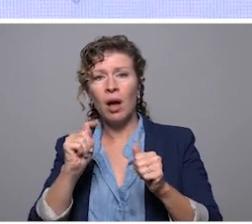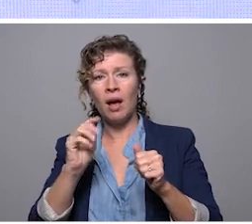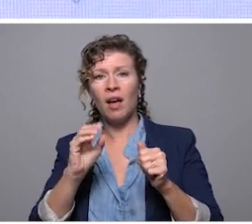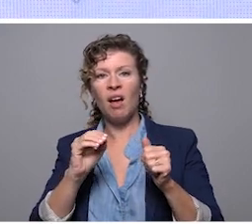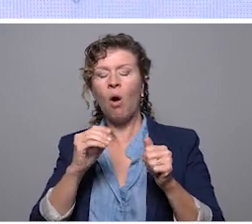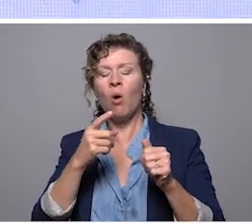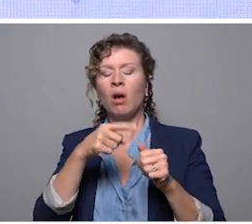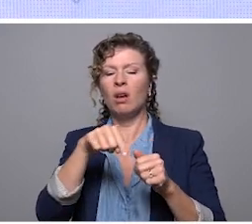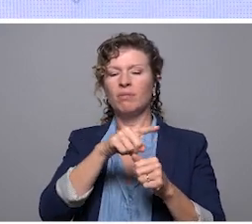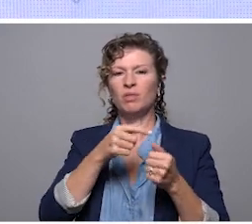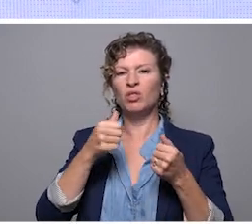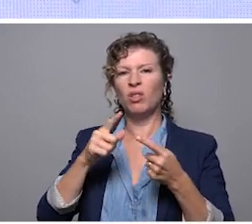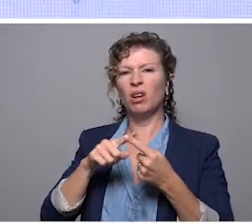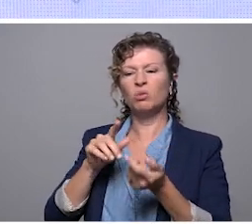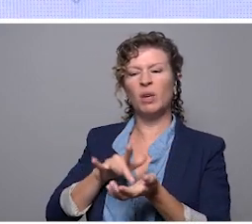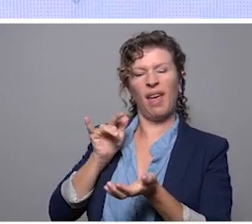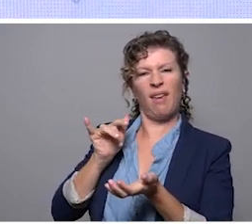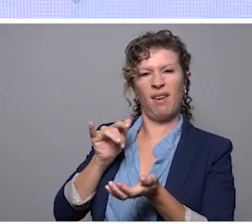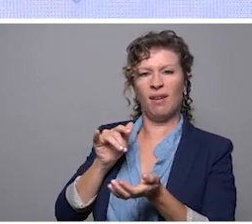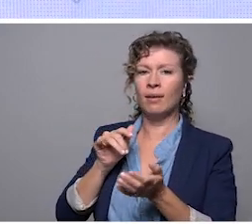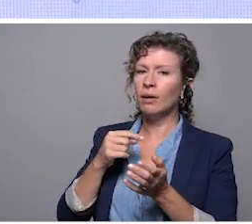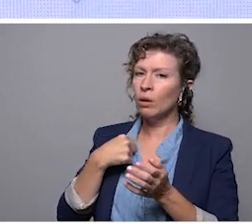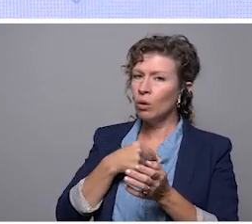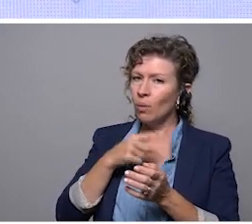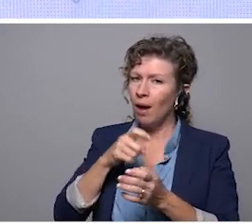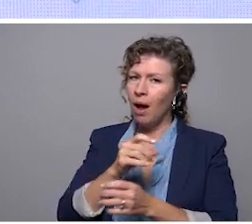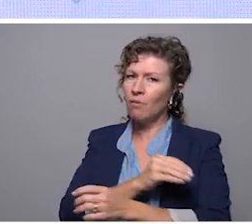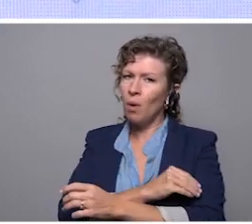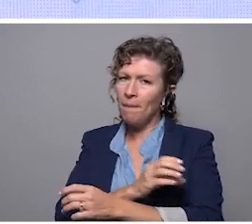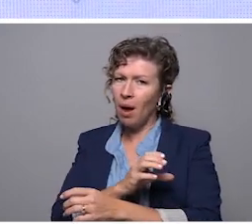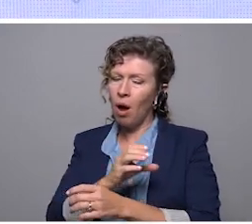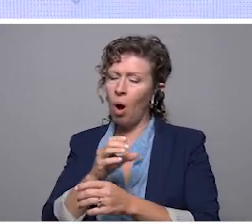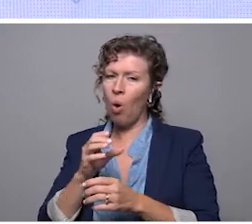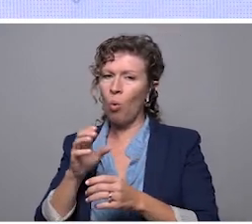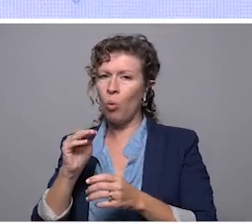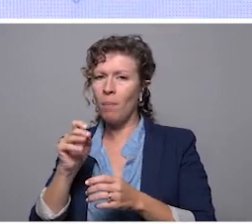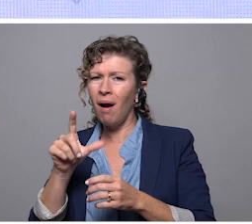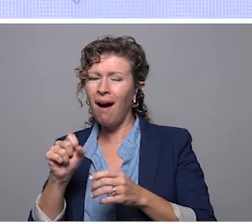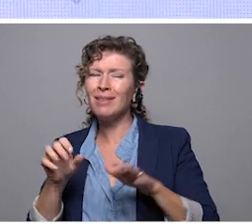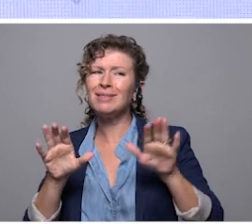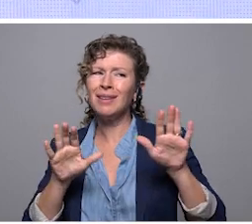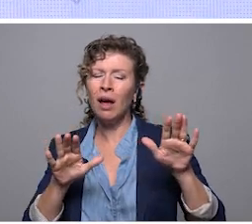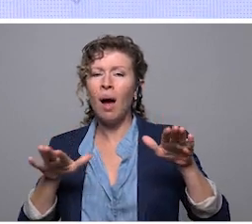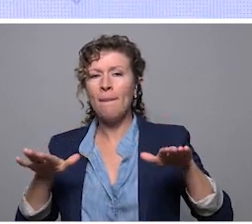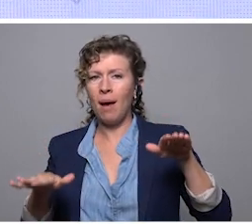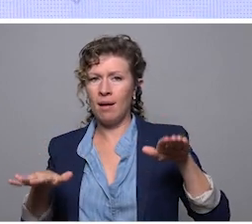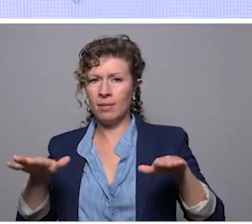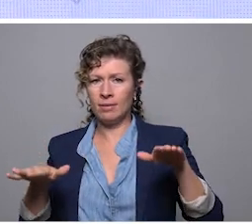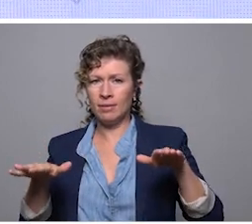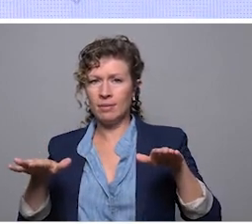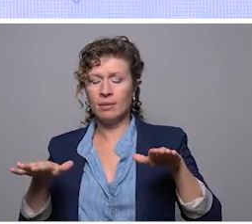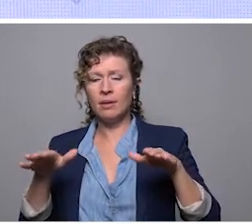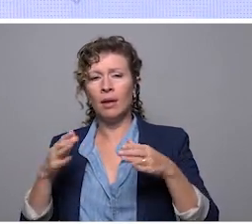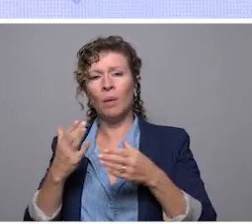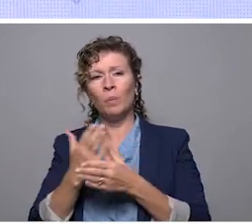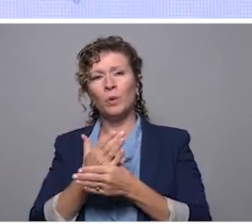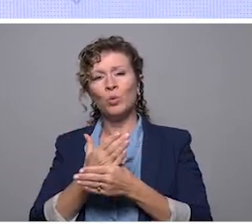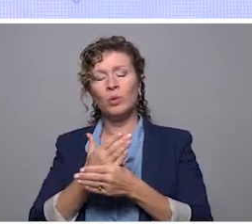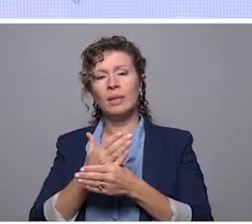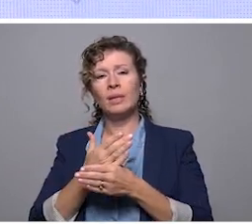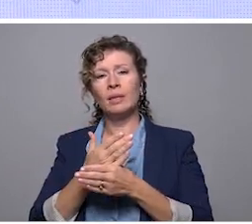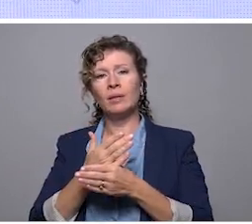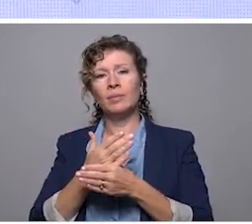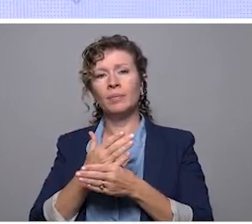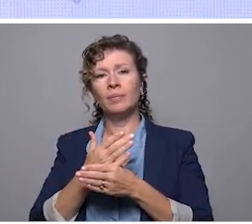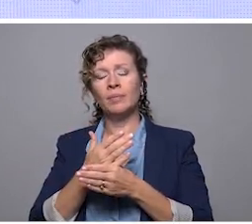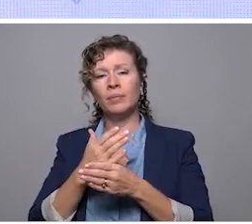empoderamiento de los modelos para poder mantener un equilibrio entre el desempeño financiero y el desempeño social Okay entonces en una palabra lo